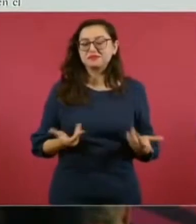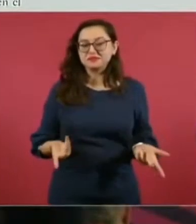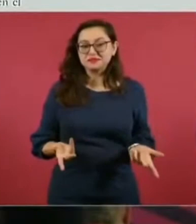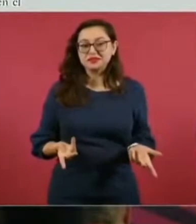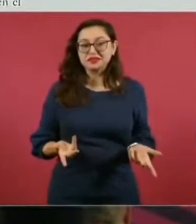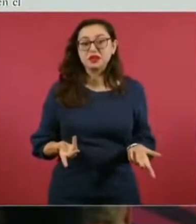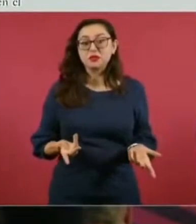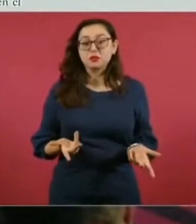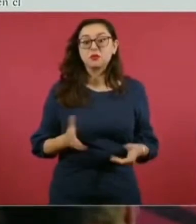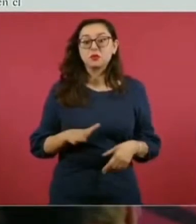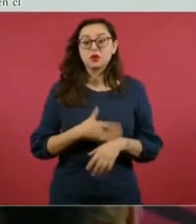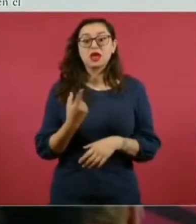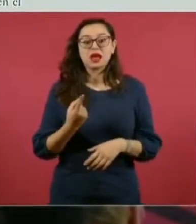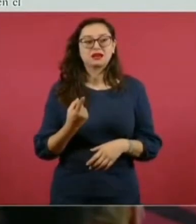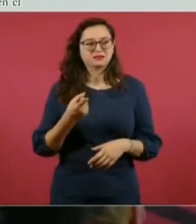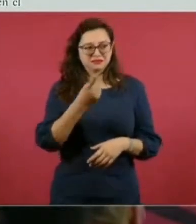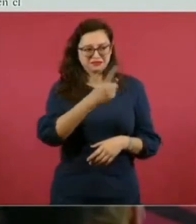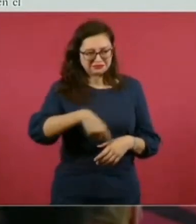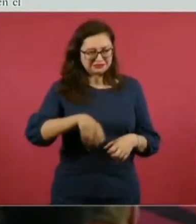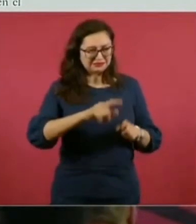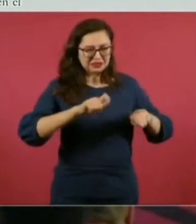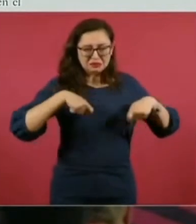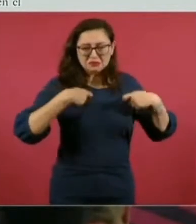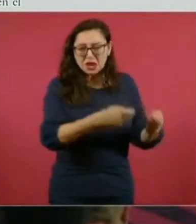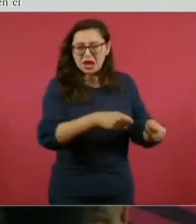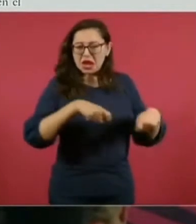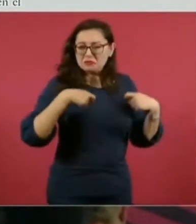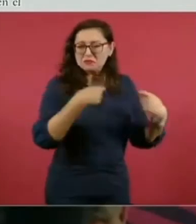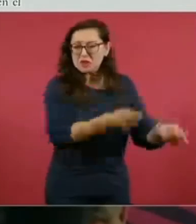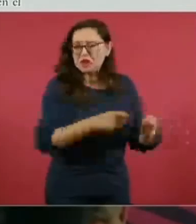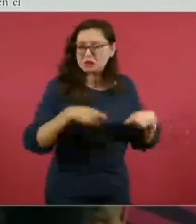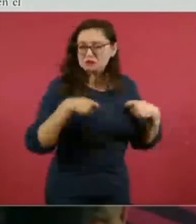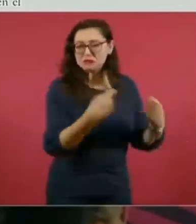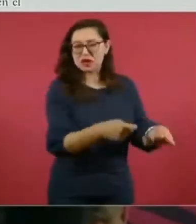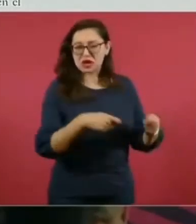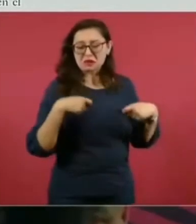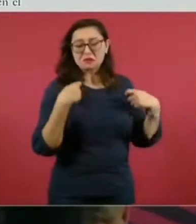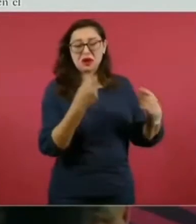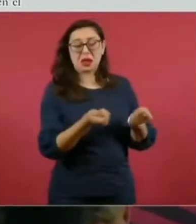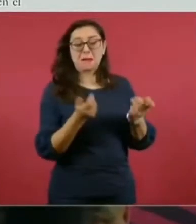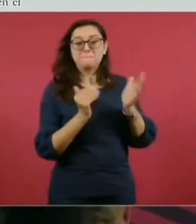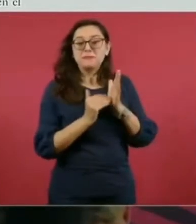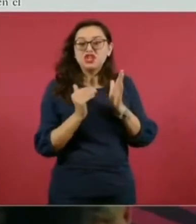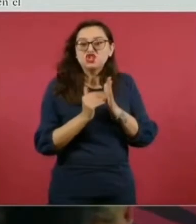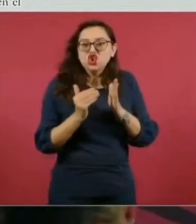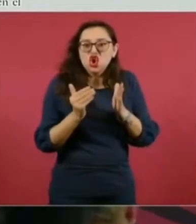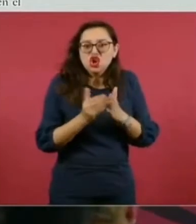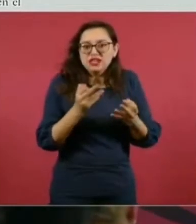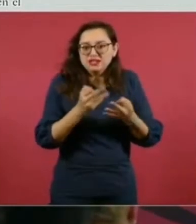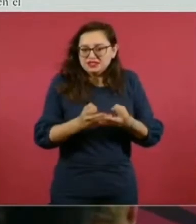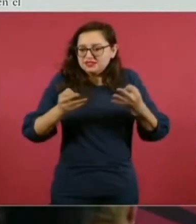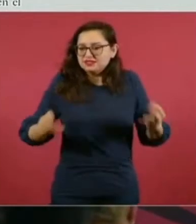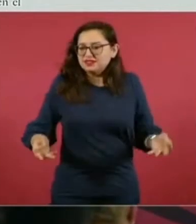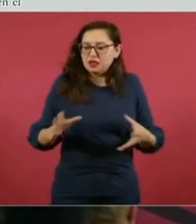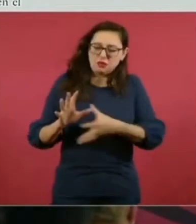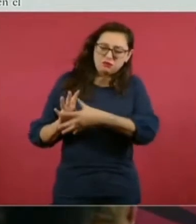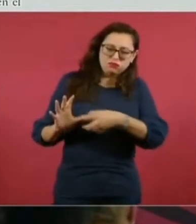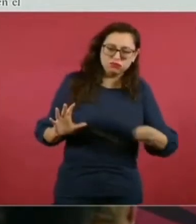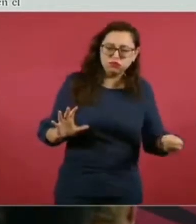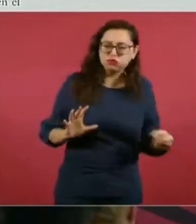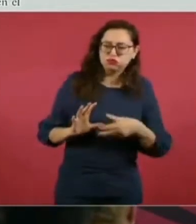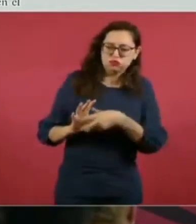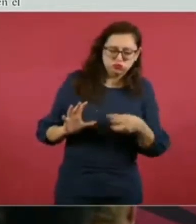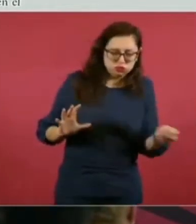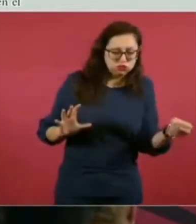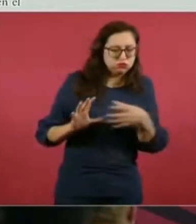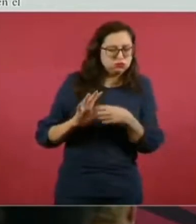porque ¿cuándo van a terminar? ¿Cuándo terminarían de explotar 90